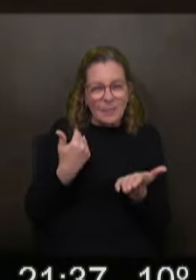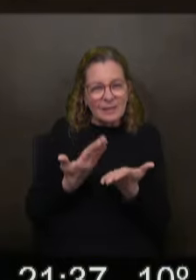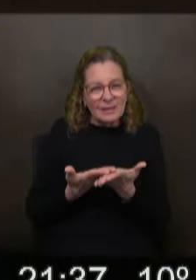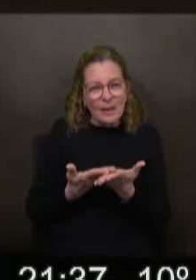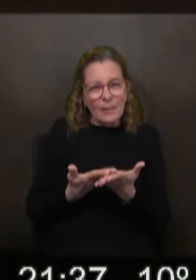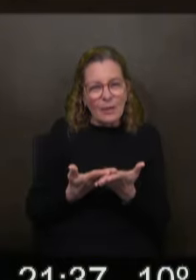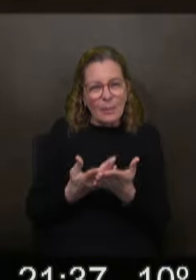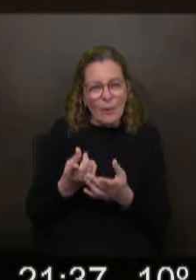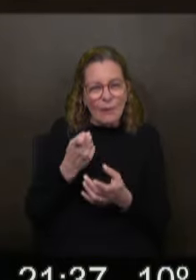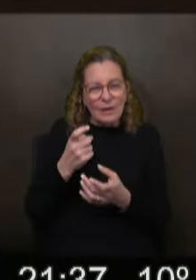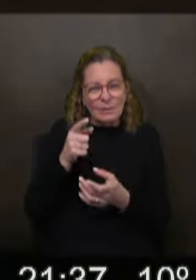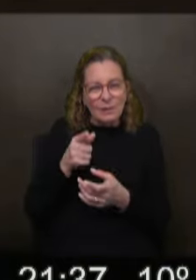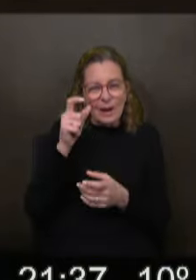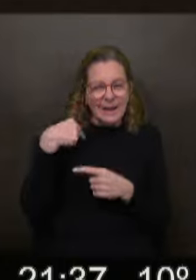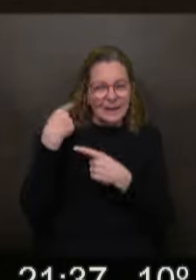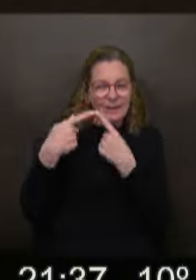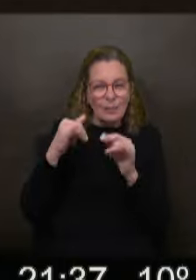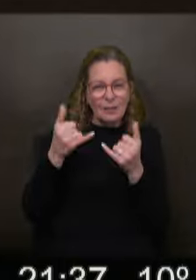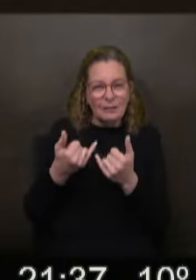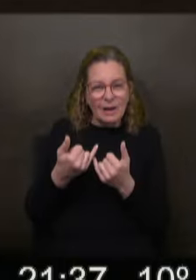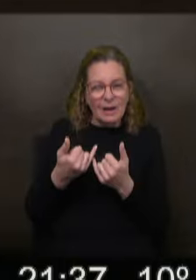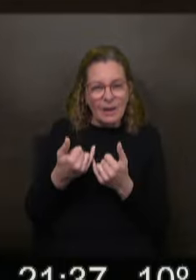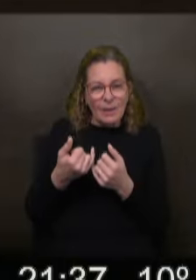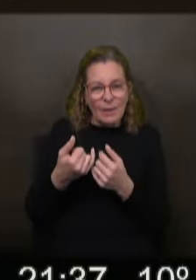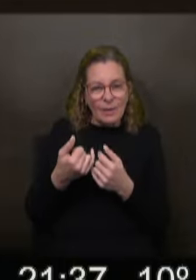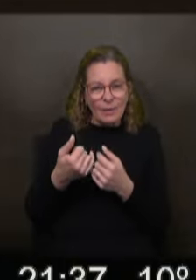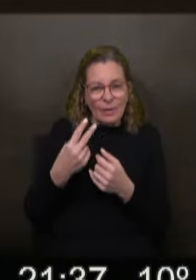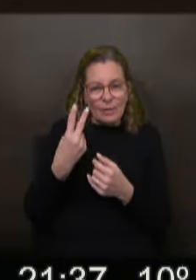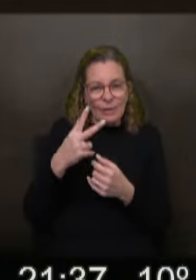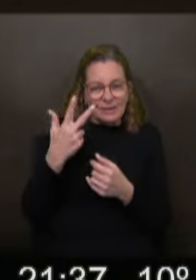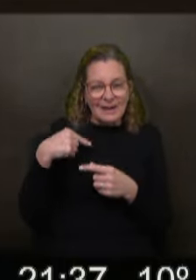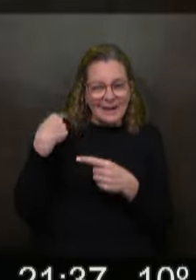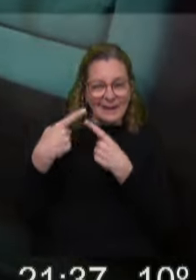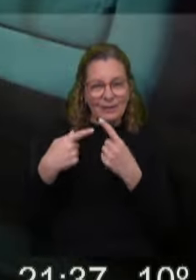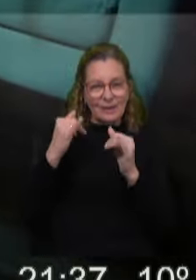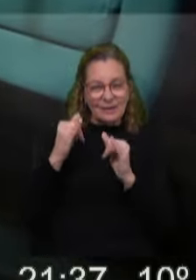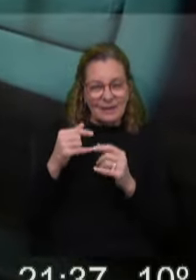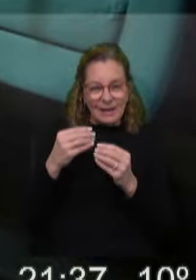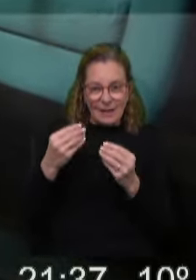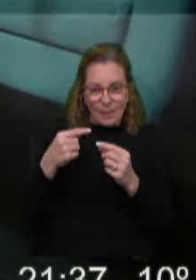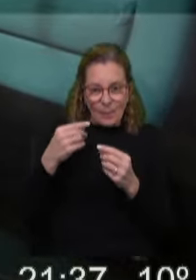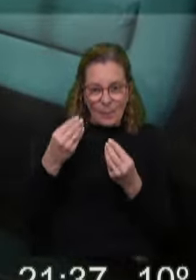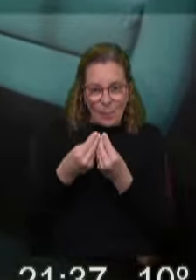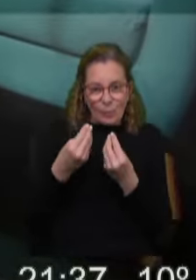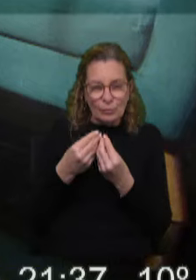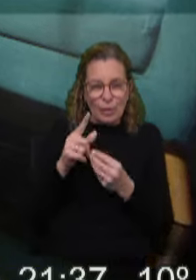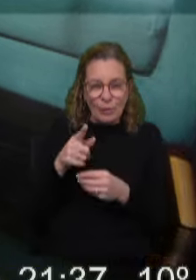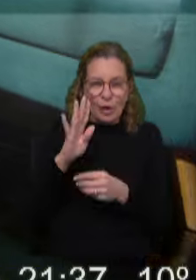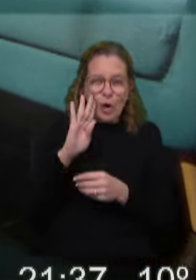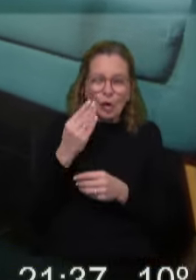muy fuerte para una generación, pero ya van dos o tres generaciones que te siguen mucho. ¿Vos te